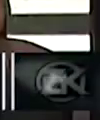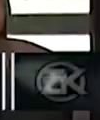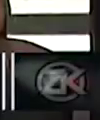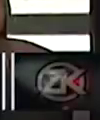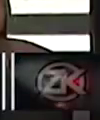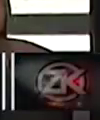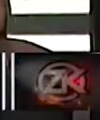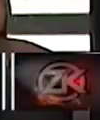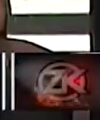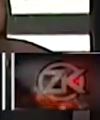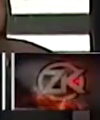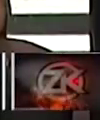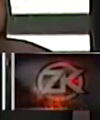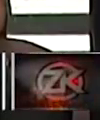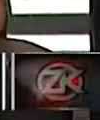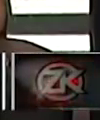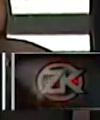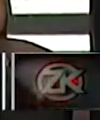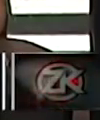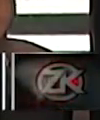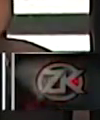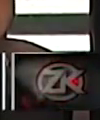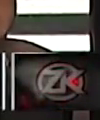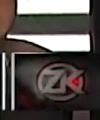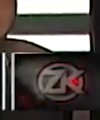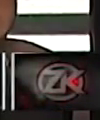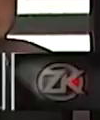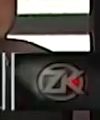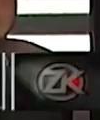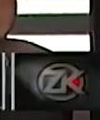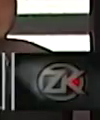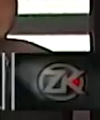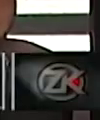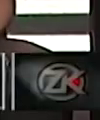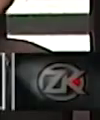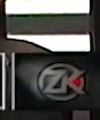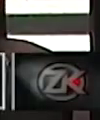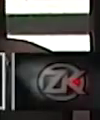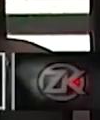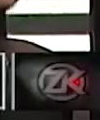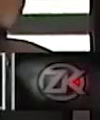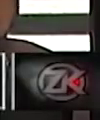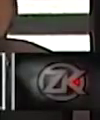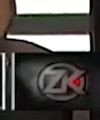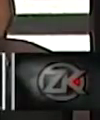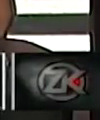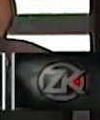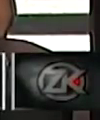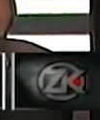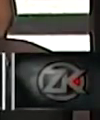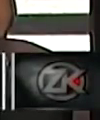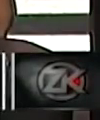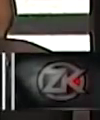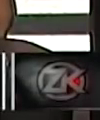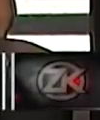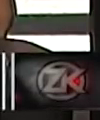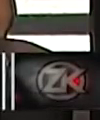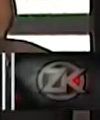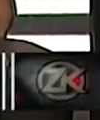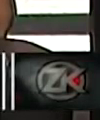Miren. Yo quiero poner un poco el acento porque el ruido ensordecedor de los medios me tiene perturbado.